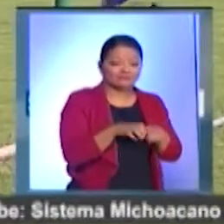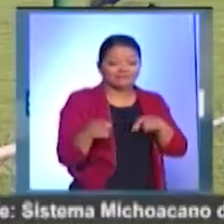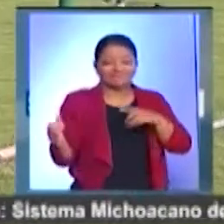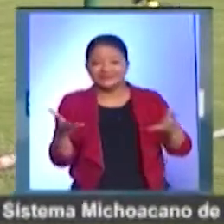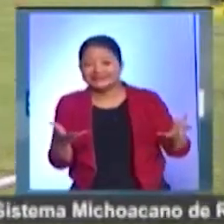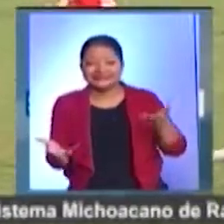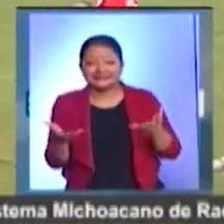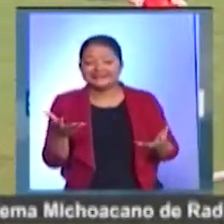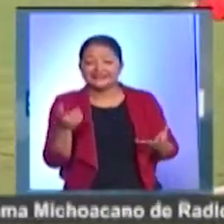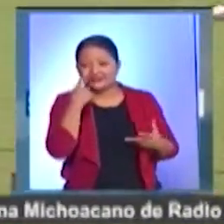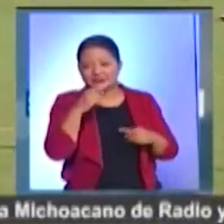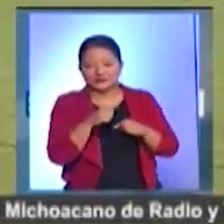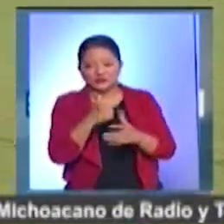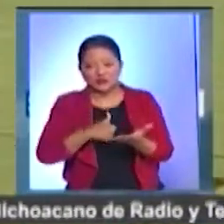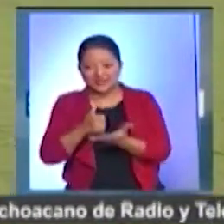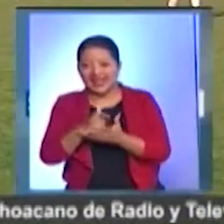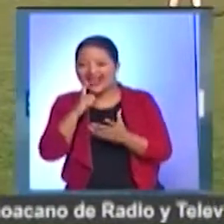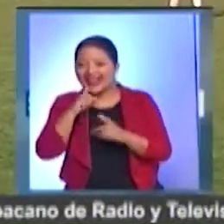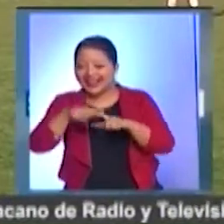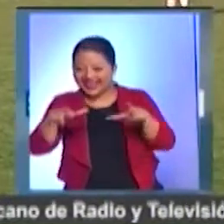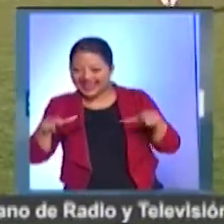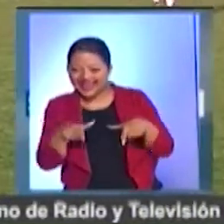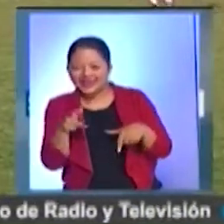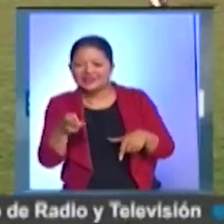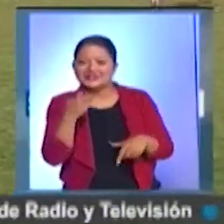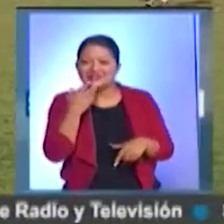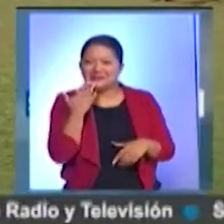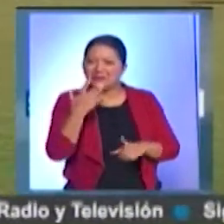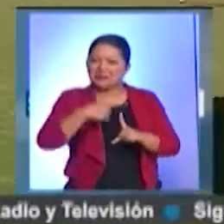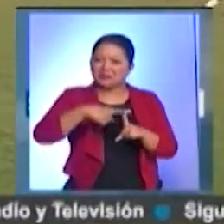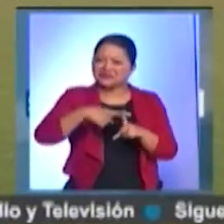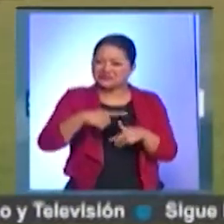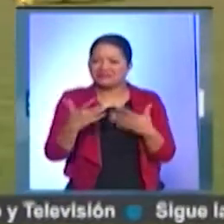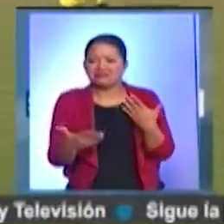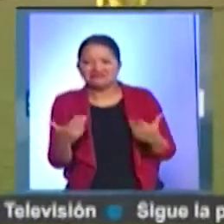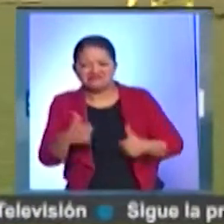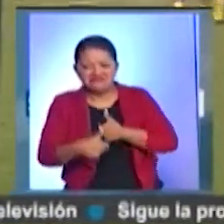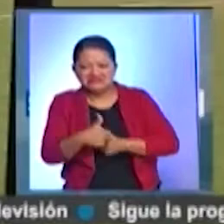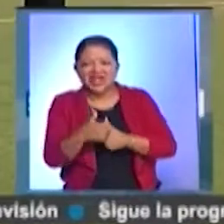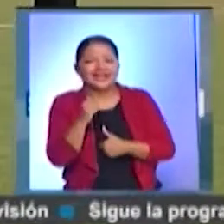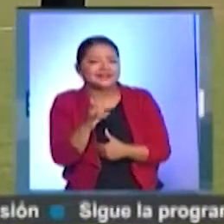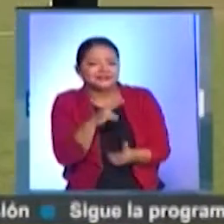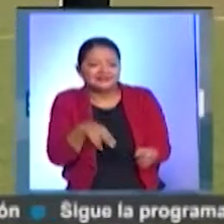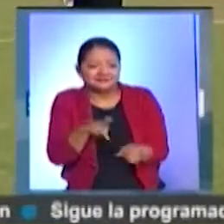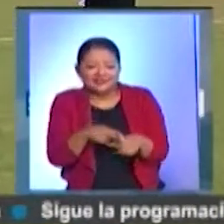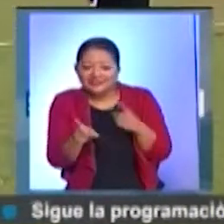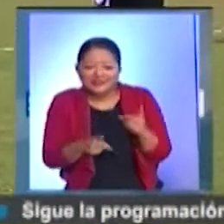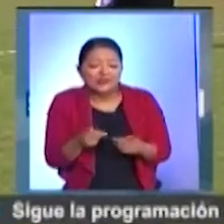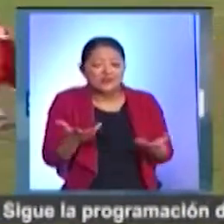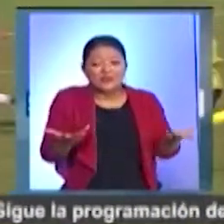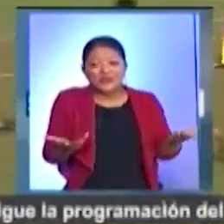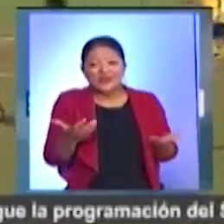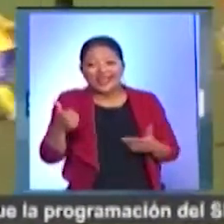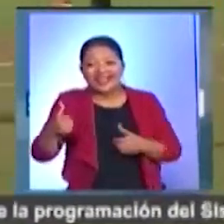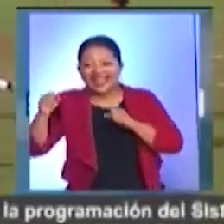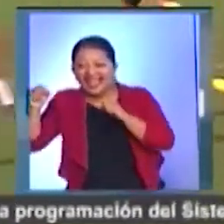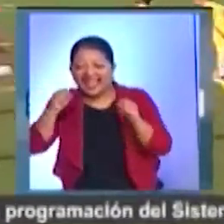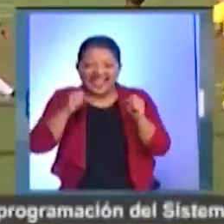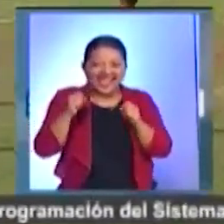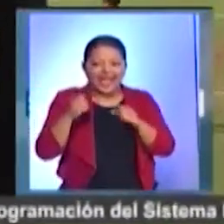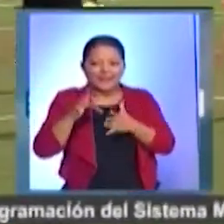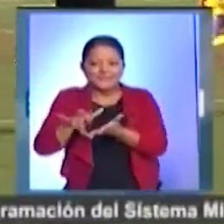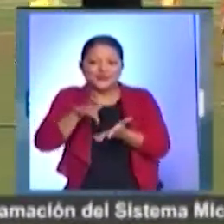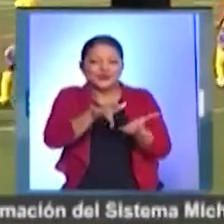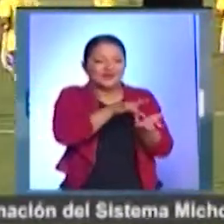lago el presidente bill y cagna manifestó que es positivo porque habrá competencia pues así es el deporte y cada escuadra tendrá su porra lo importante